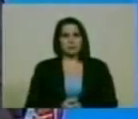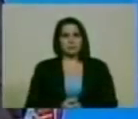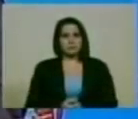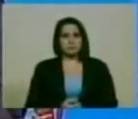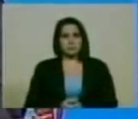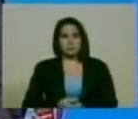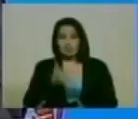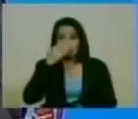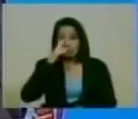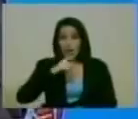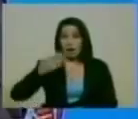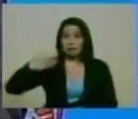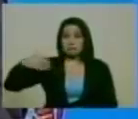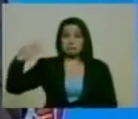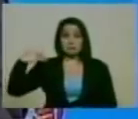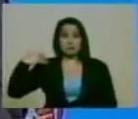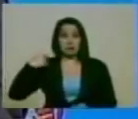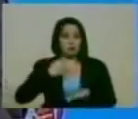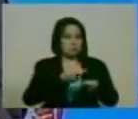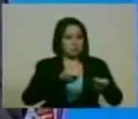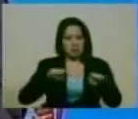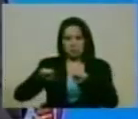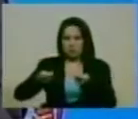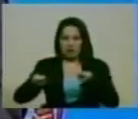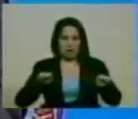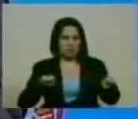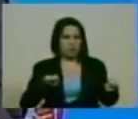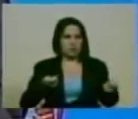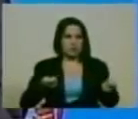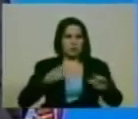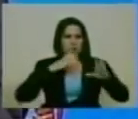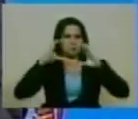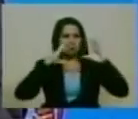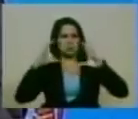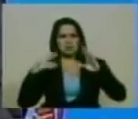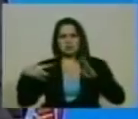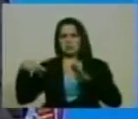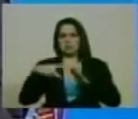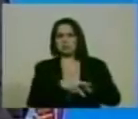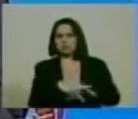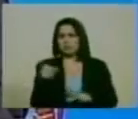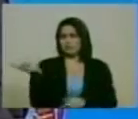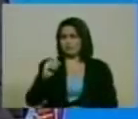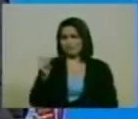anquilosada, manipulada por medios y redes de comunicación. No.